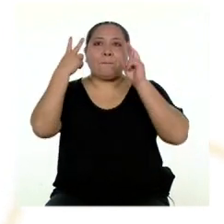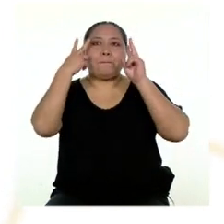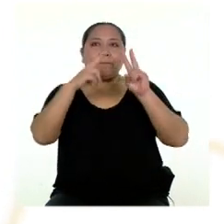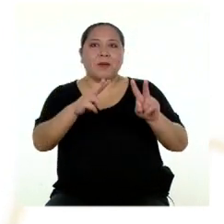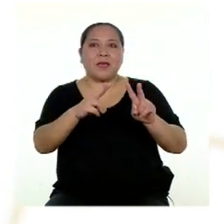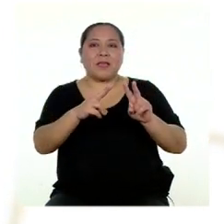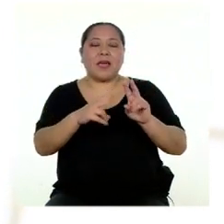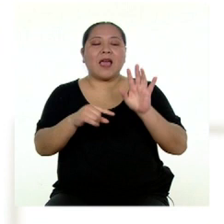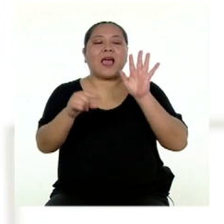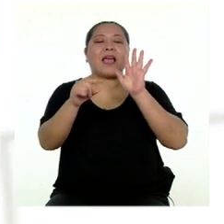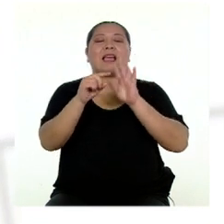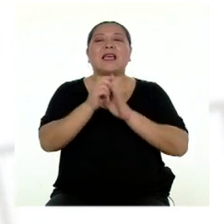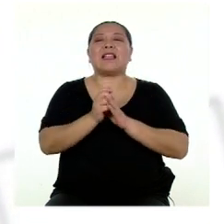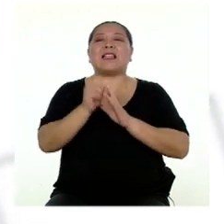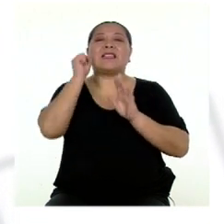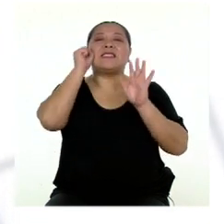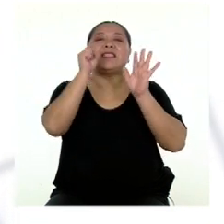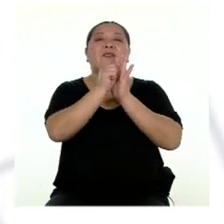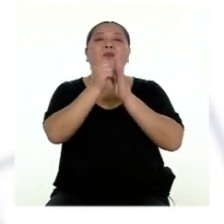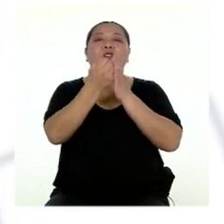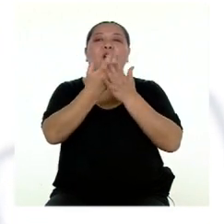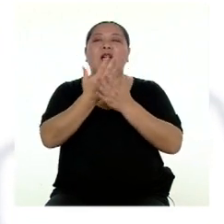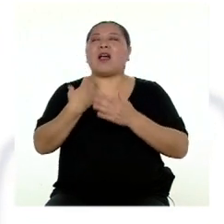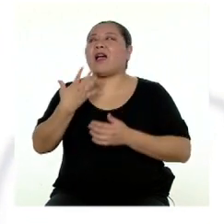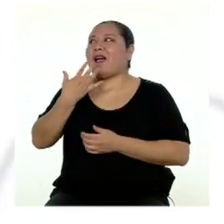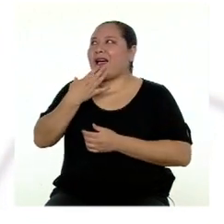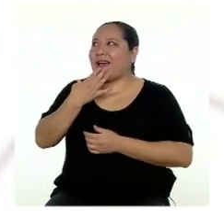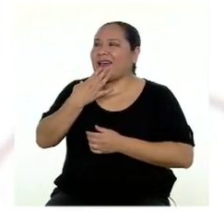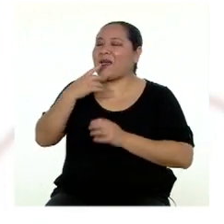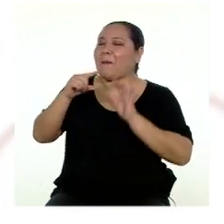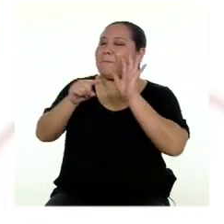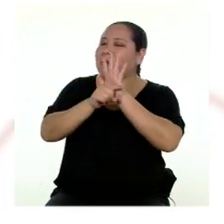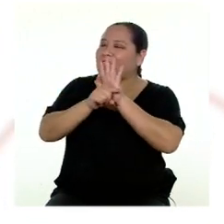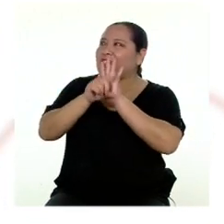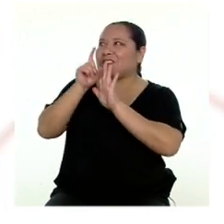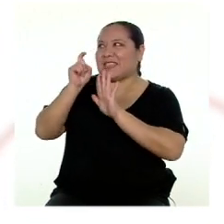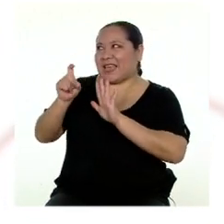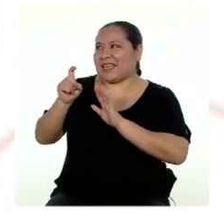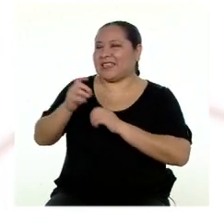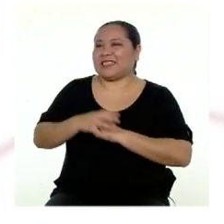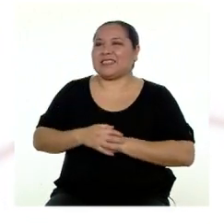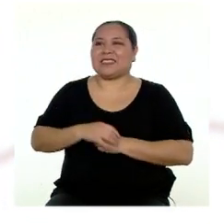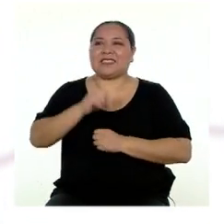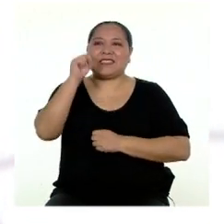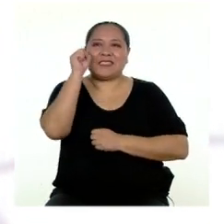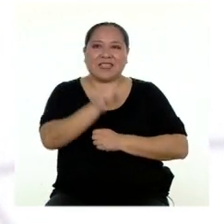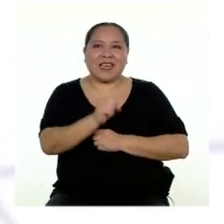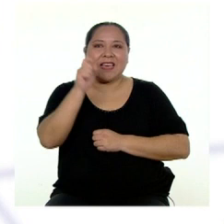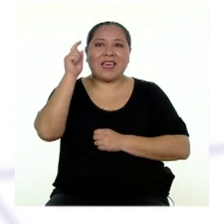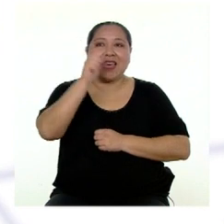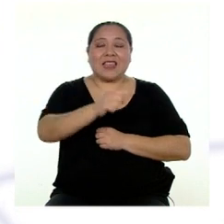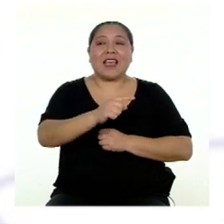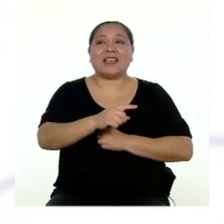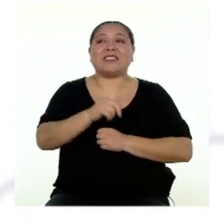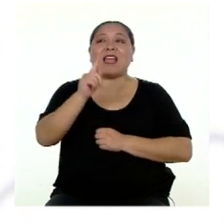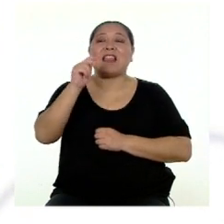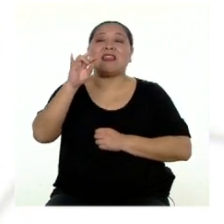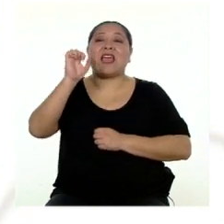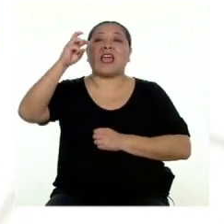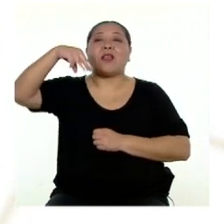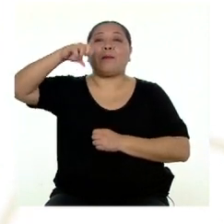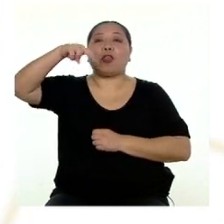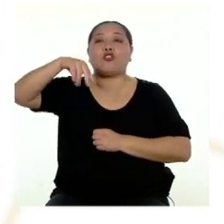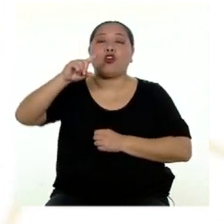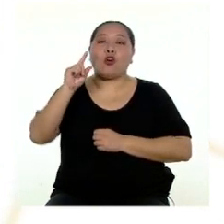signo delante de él. Es cierto. Entonces, ¿menos X? Sí. En este caso, nuestro término de primer